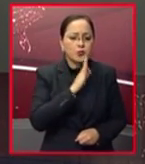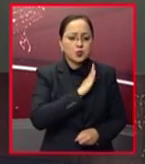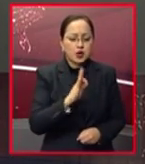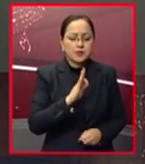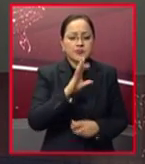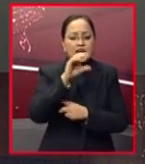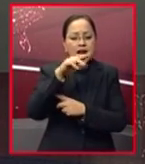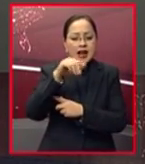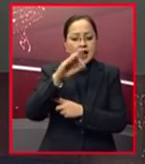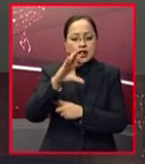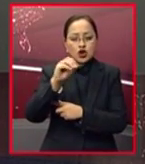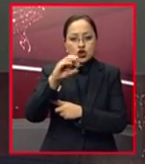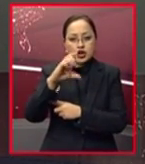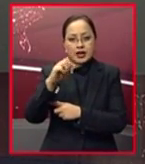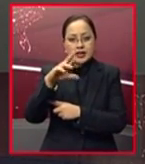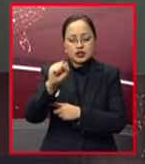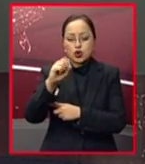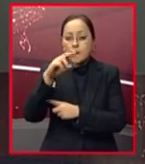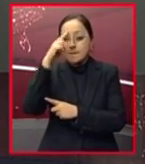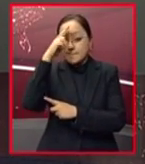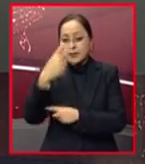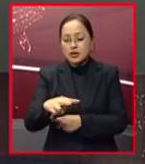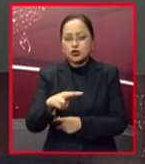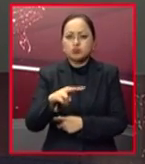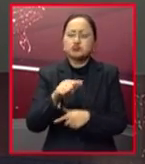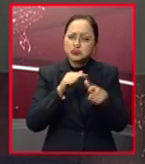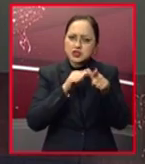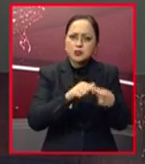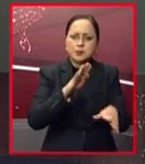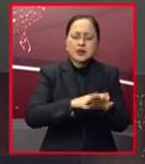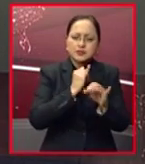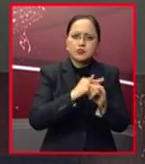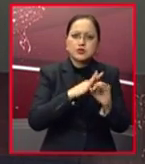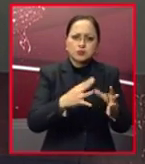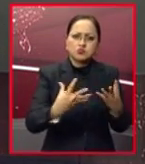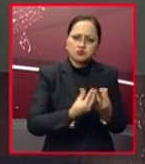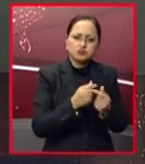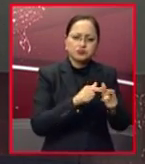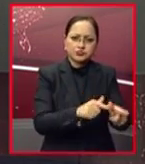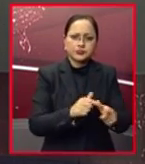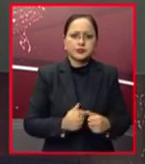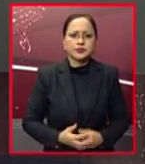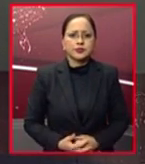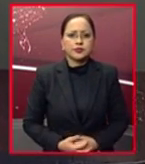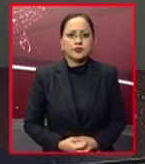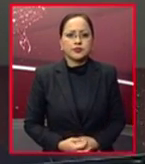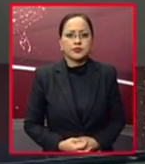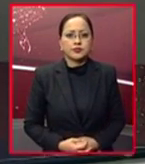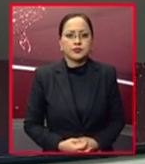como Canal Congreso México. Mientras tanto, continuamos con más información. Quédese con nosotros.